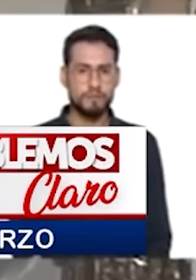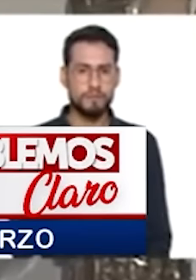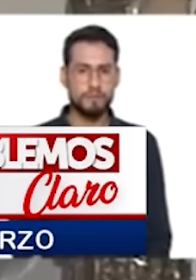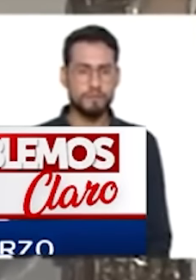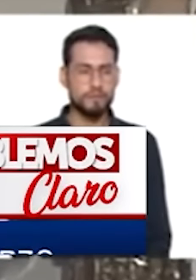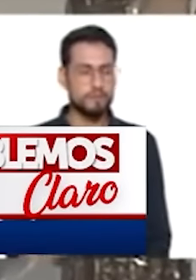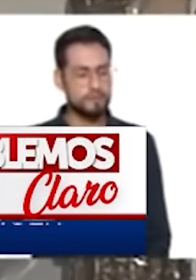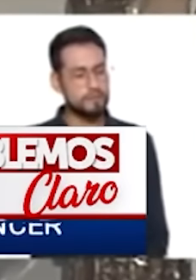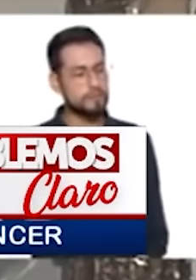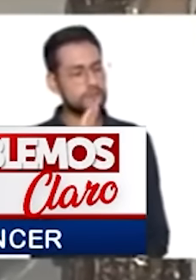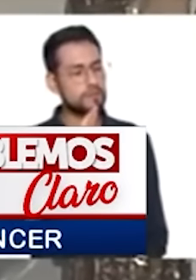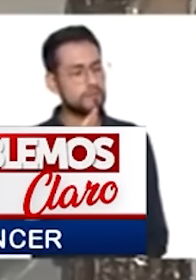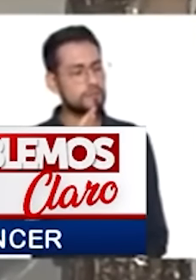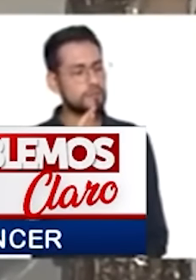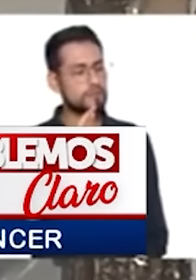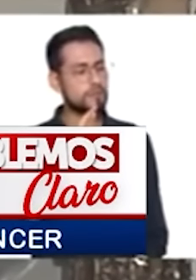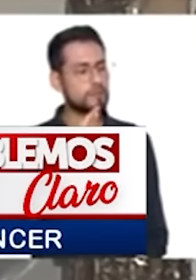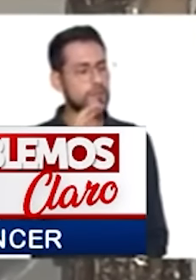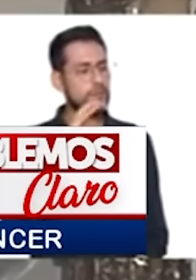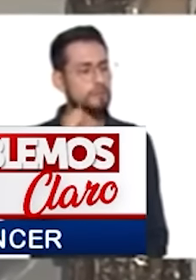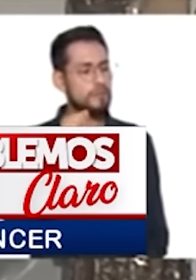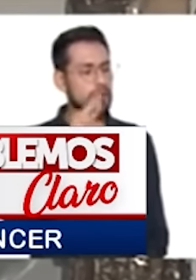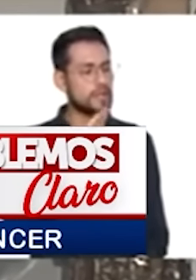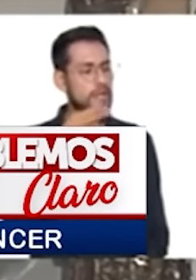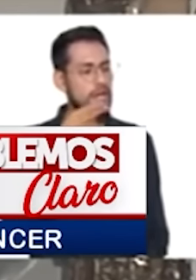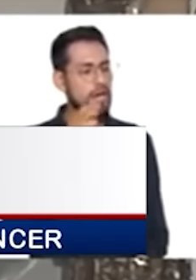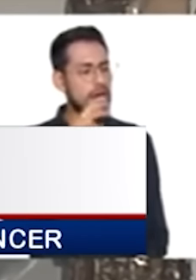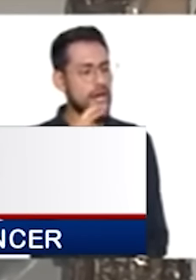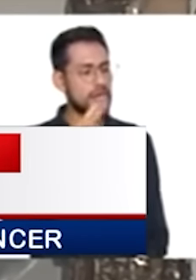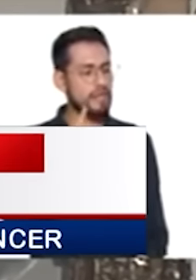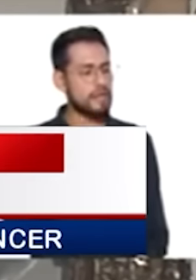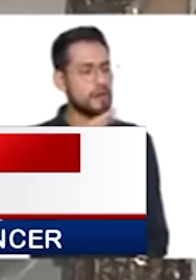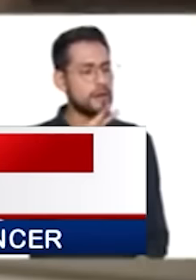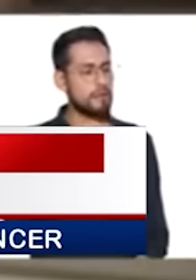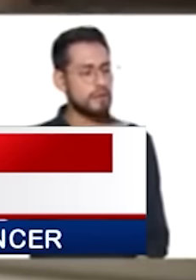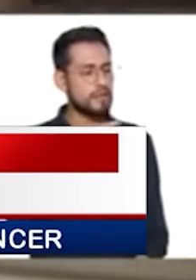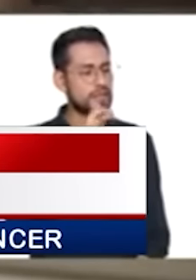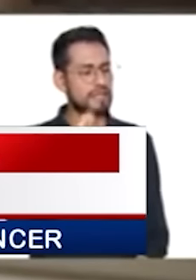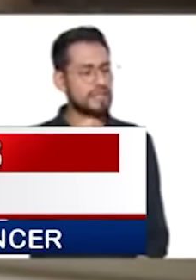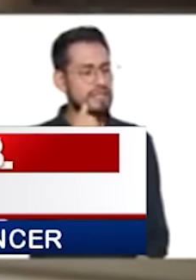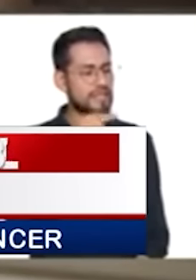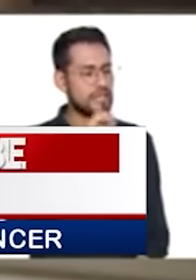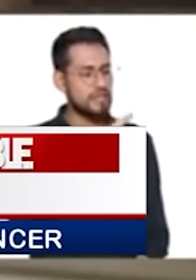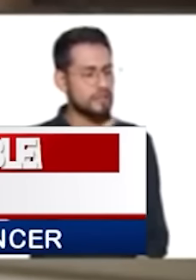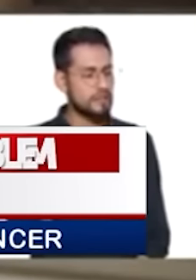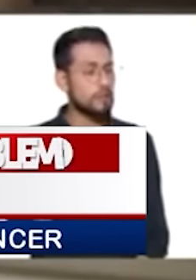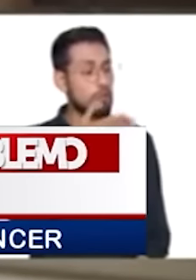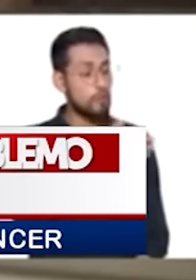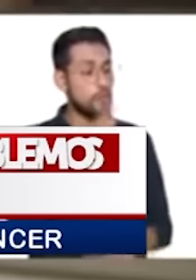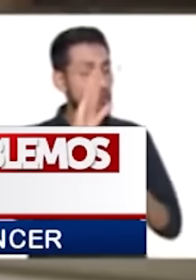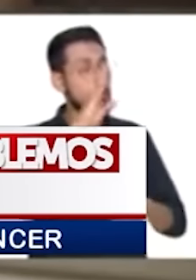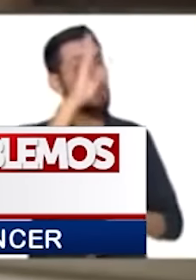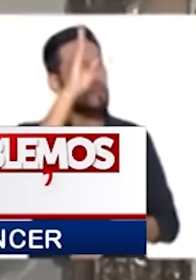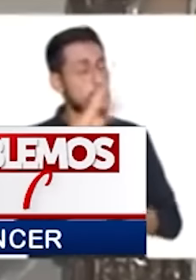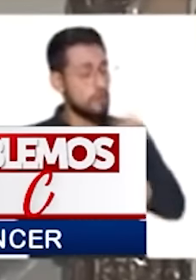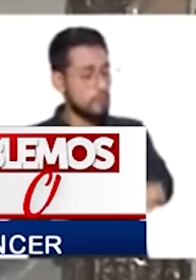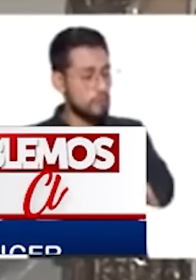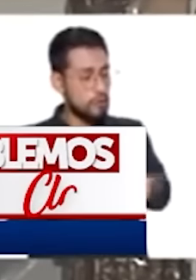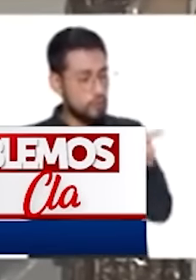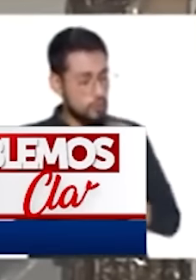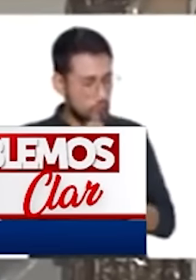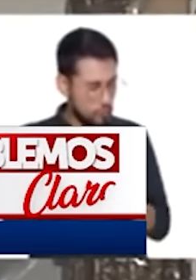exitosa señor César Henry Vázquez Sánchez jura usted por Dios y la